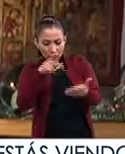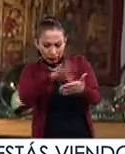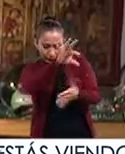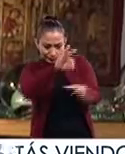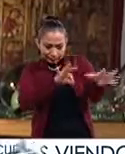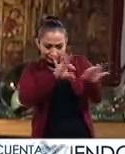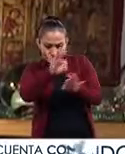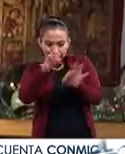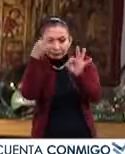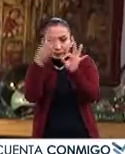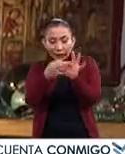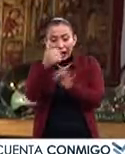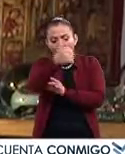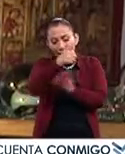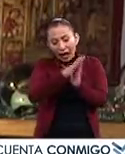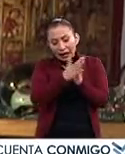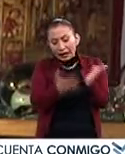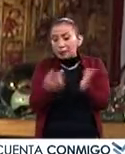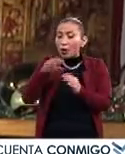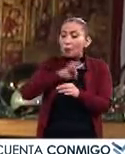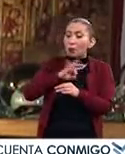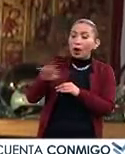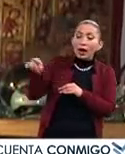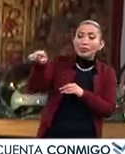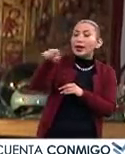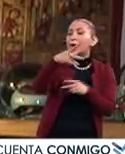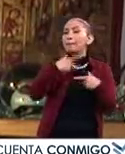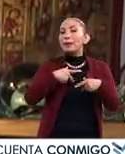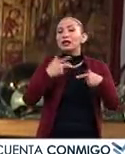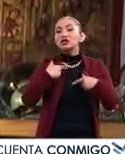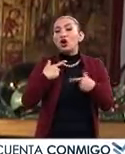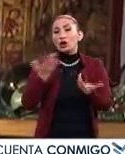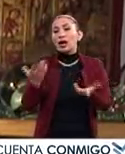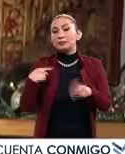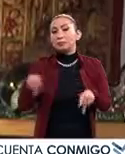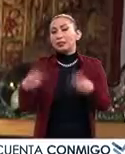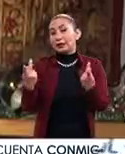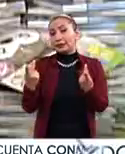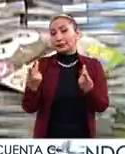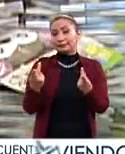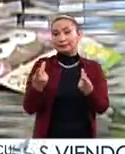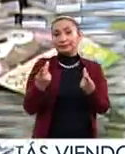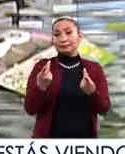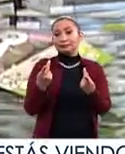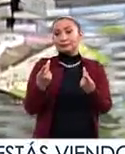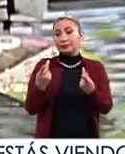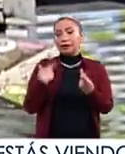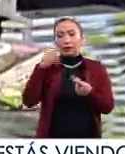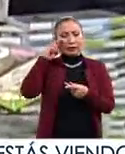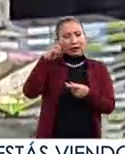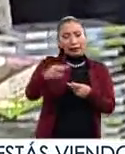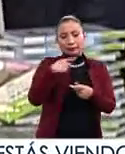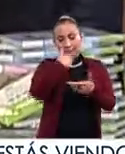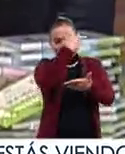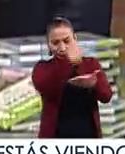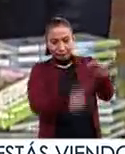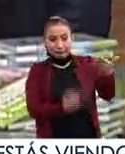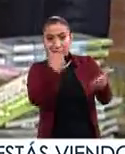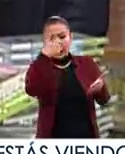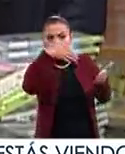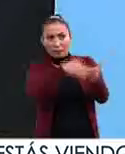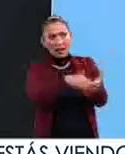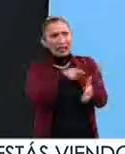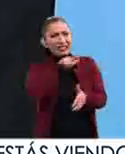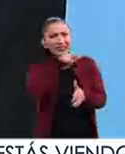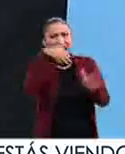reimpresiones, adecuando cada libro a las posibilidades reales del mercado. nos enfrentamos a un catálogo de